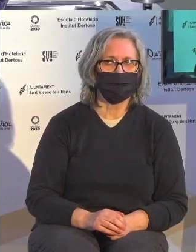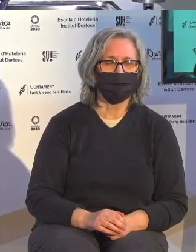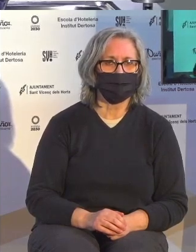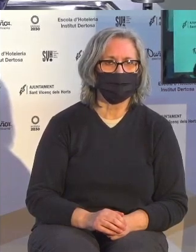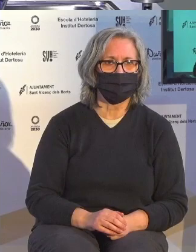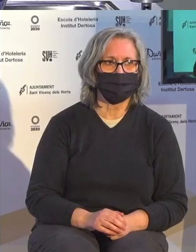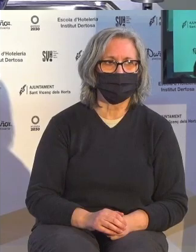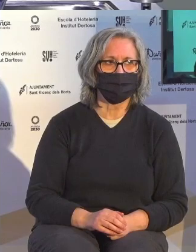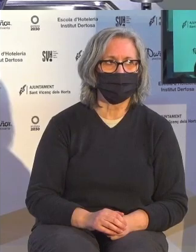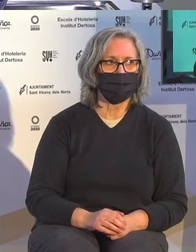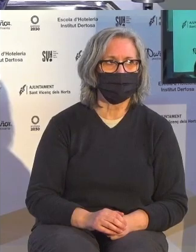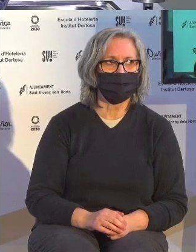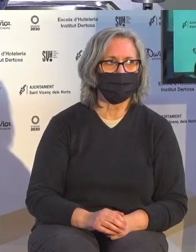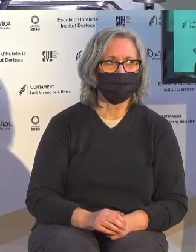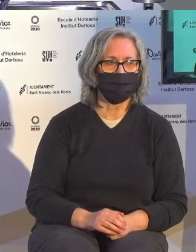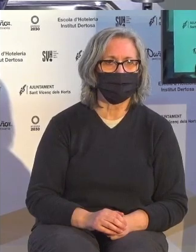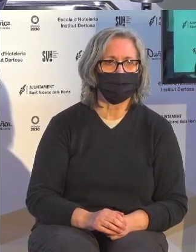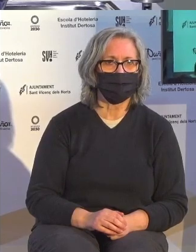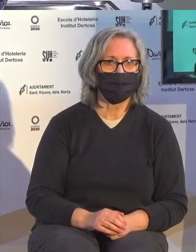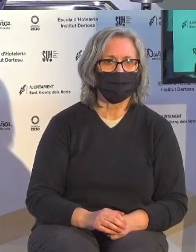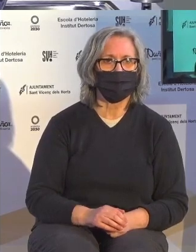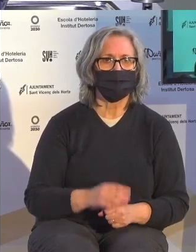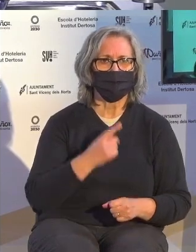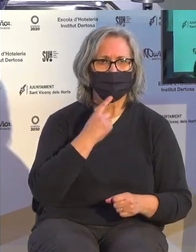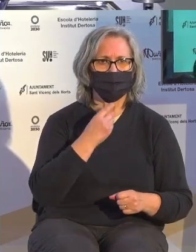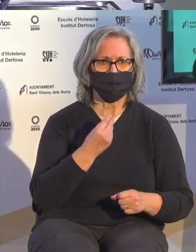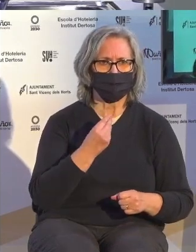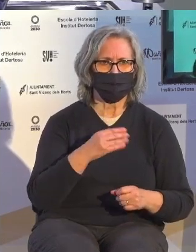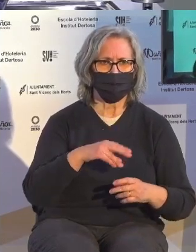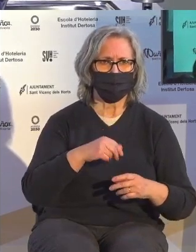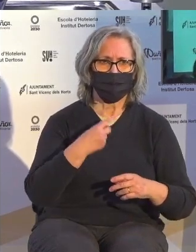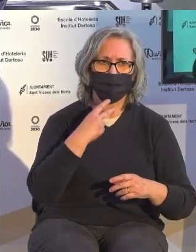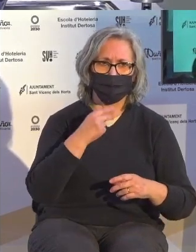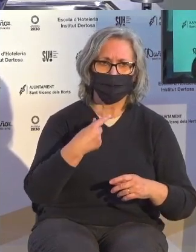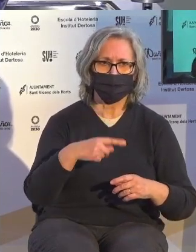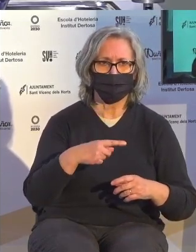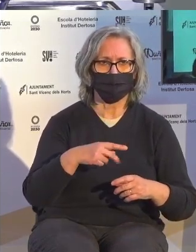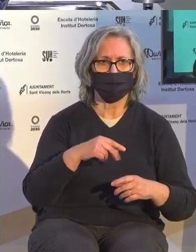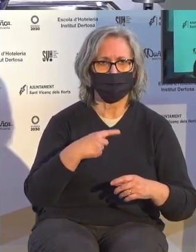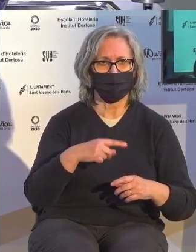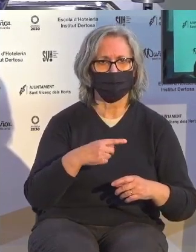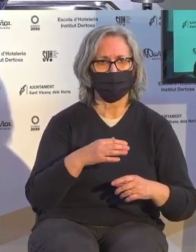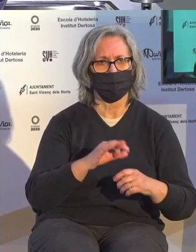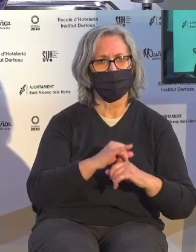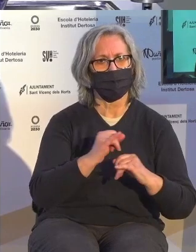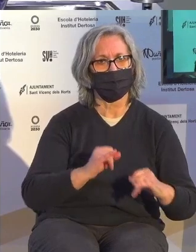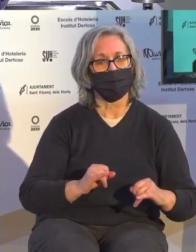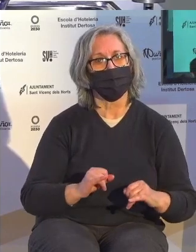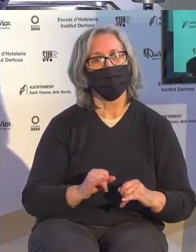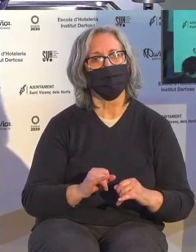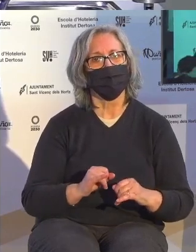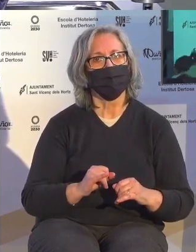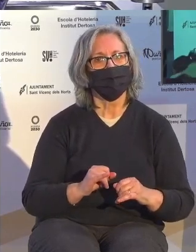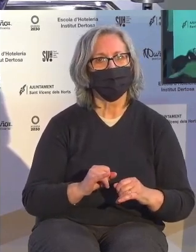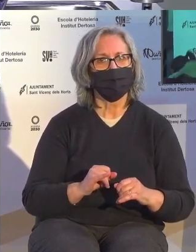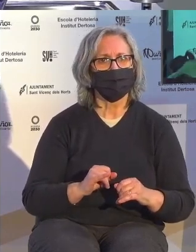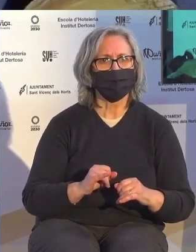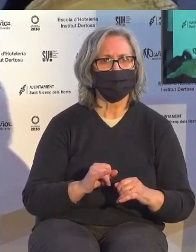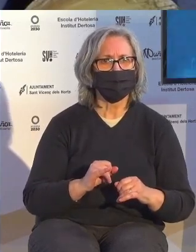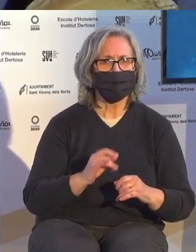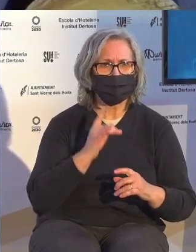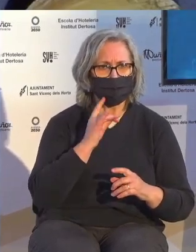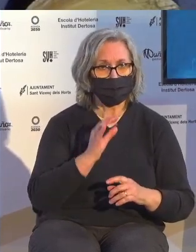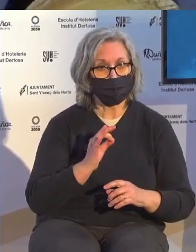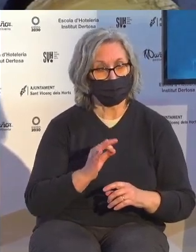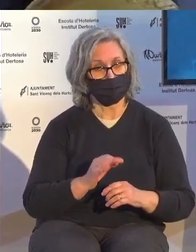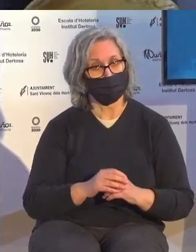azúcar que estaba estado que está muy bueno hay mucha felicidad no me escucha mucho porque creo que el cómico